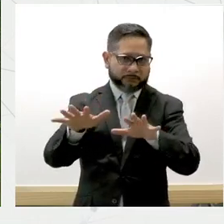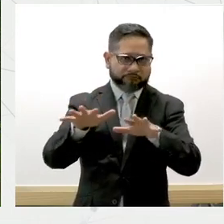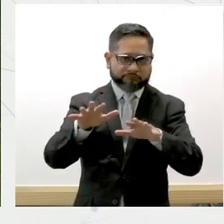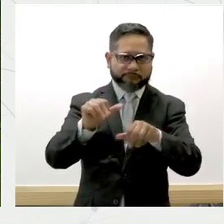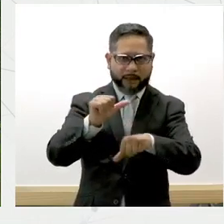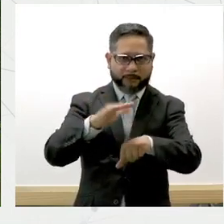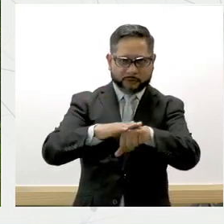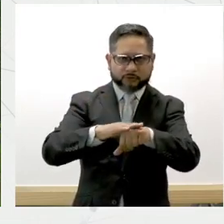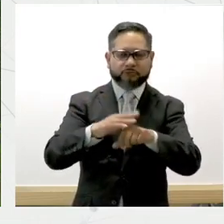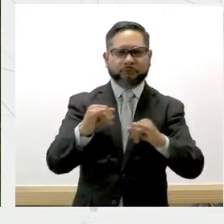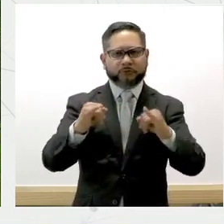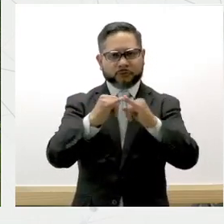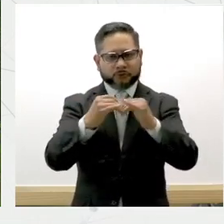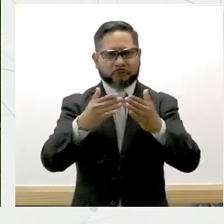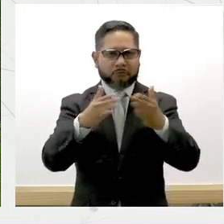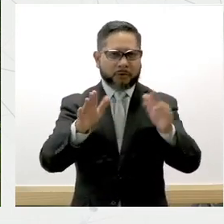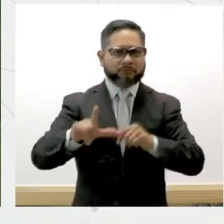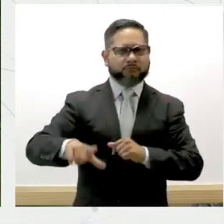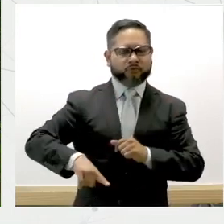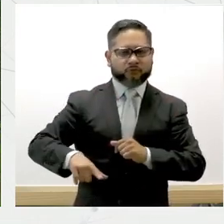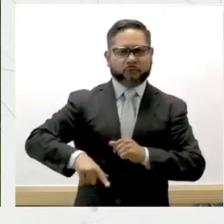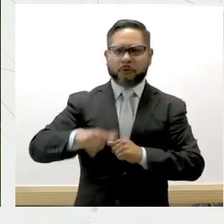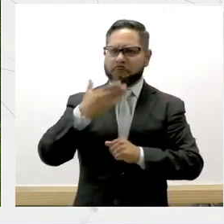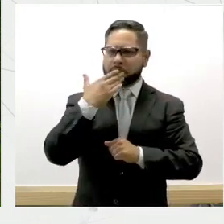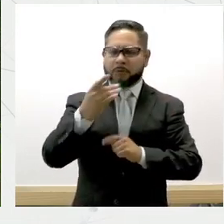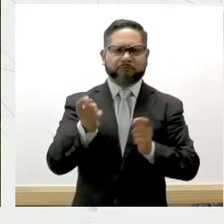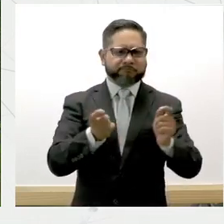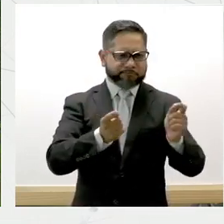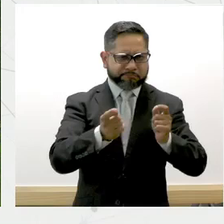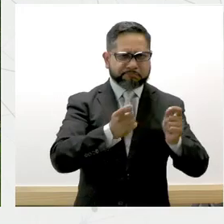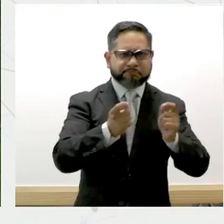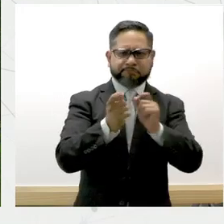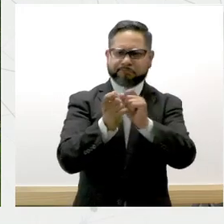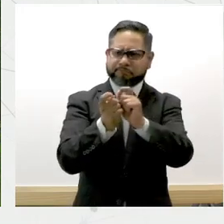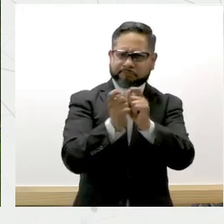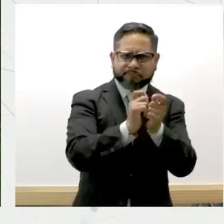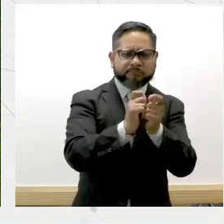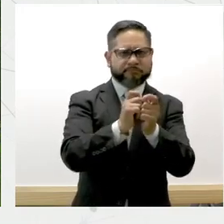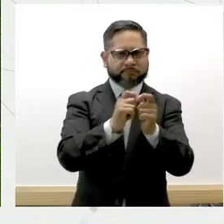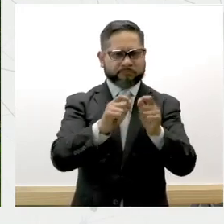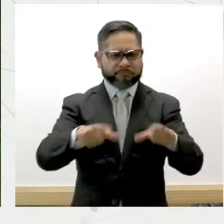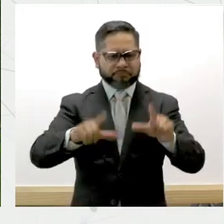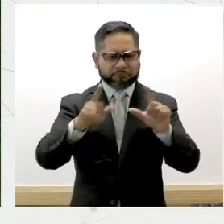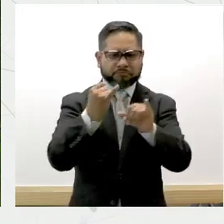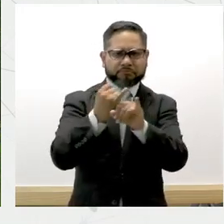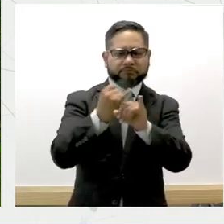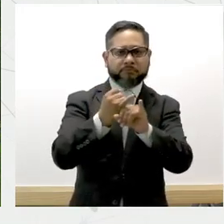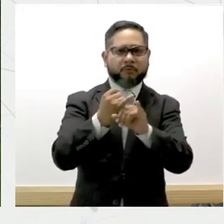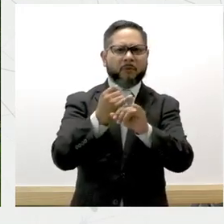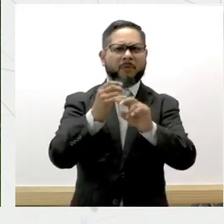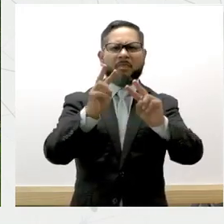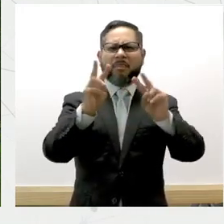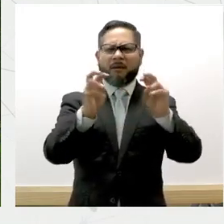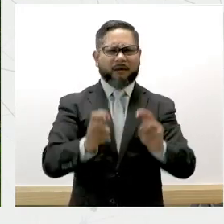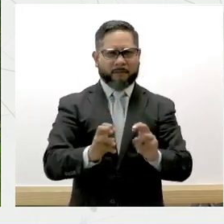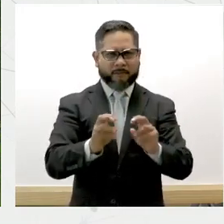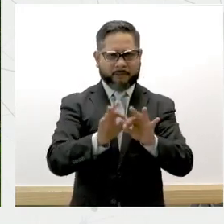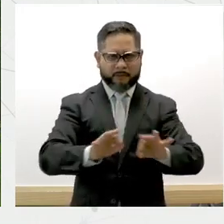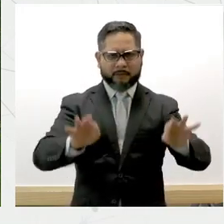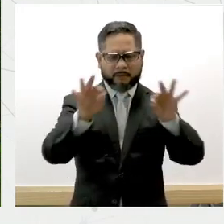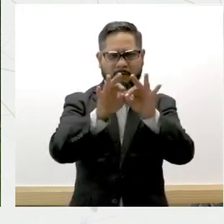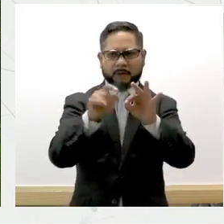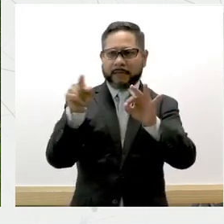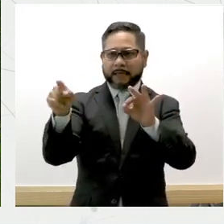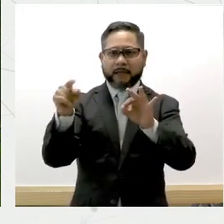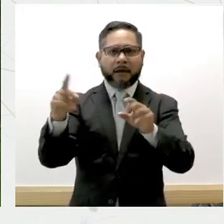e instituciones públicas, buen gobierno, transformación digital, entre otros temas de suma relevancia, en esta ocasión se